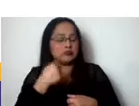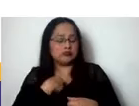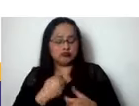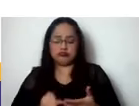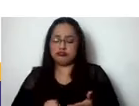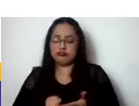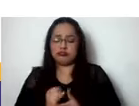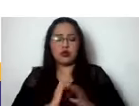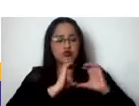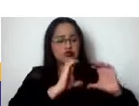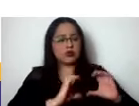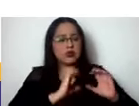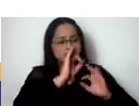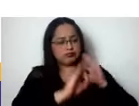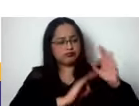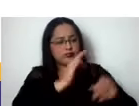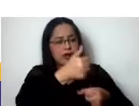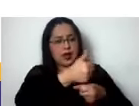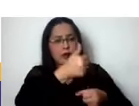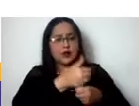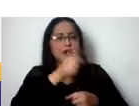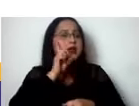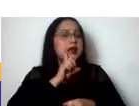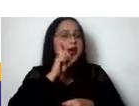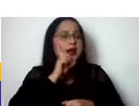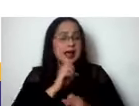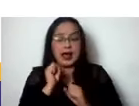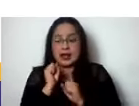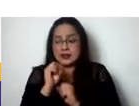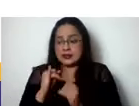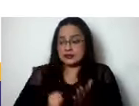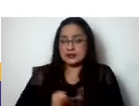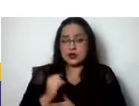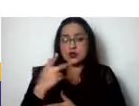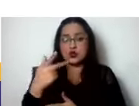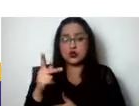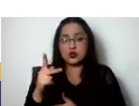pues abuela, ¿no? Tú lo decidiste así.